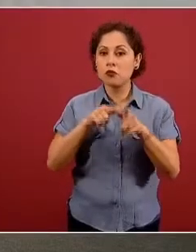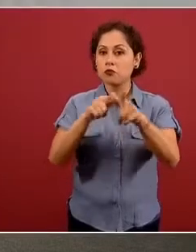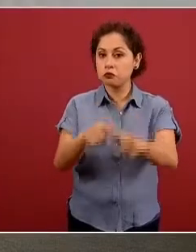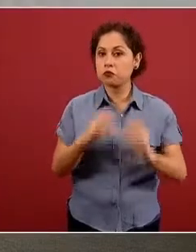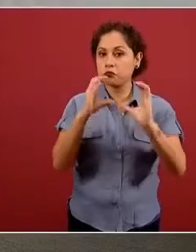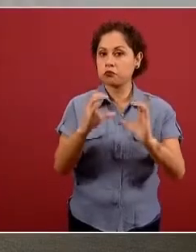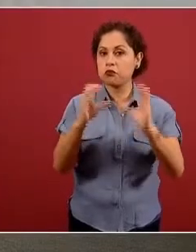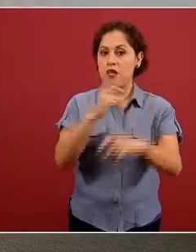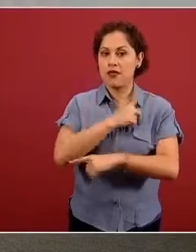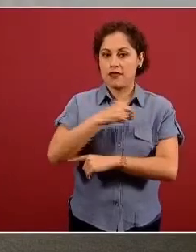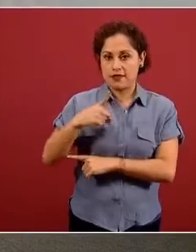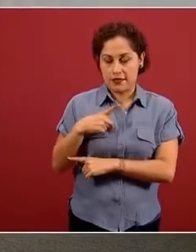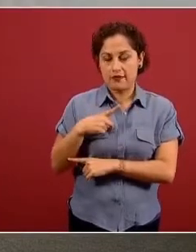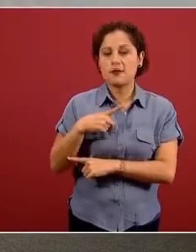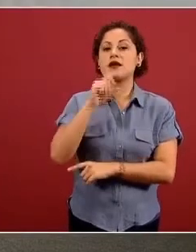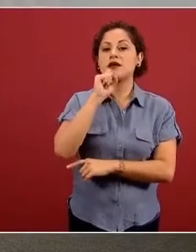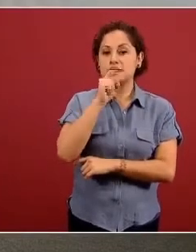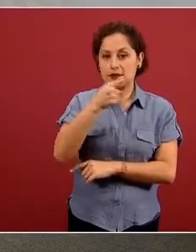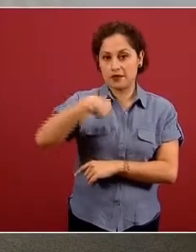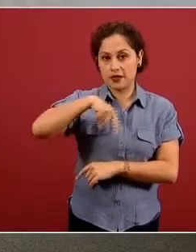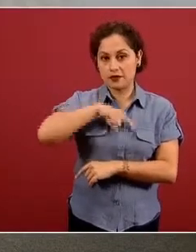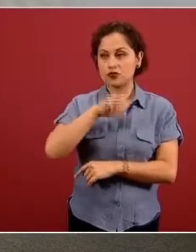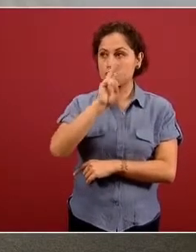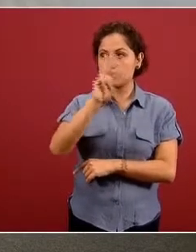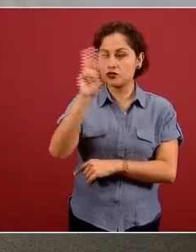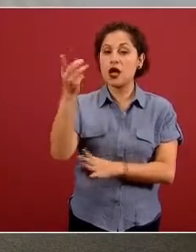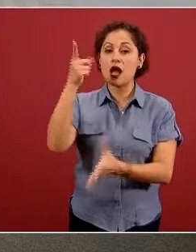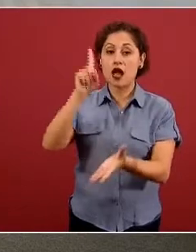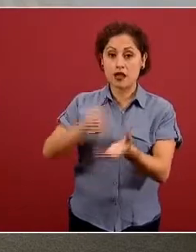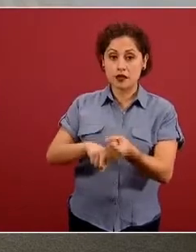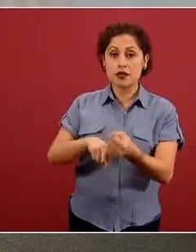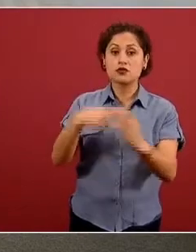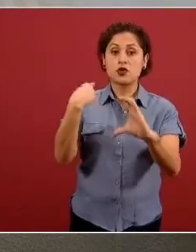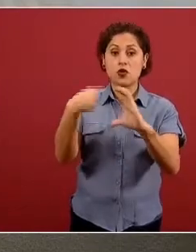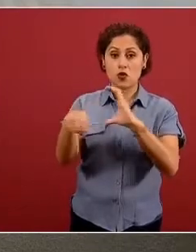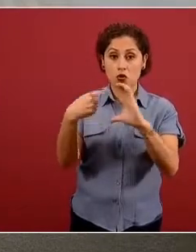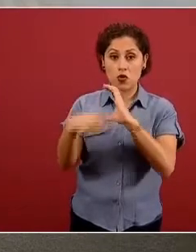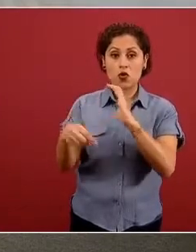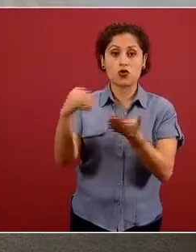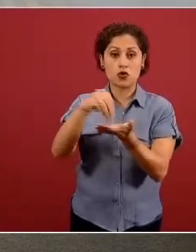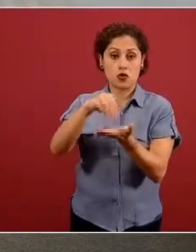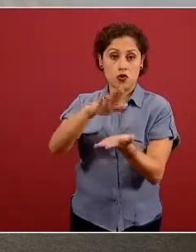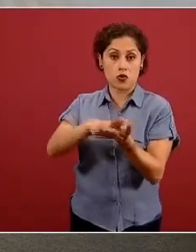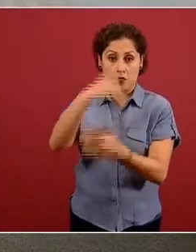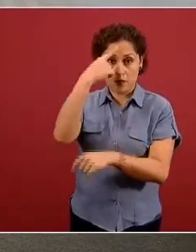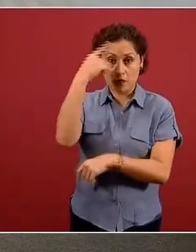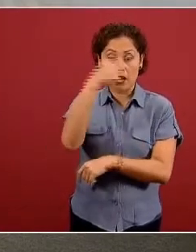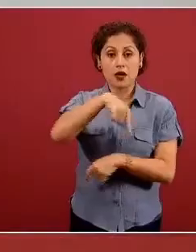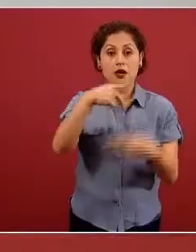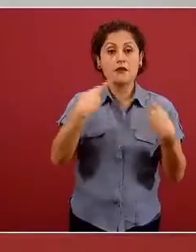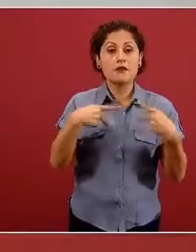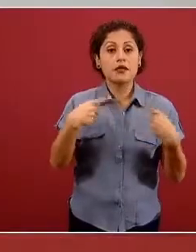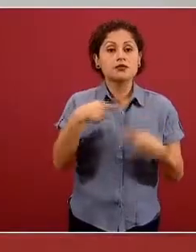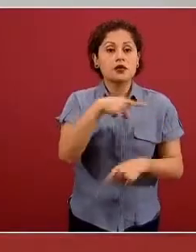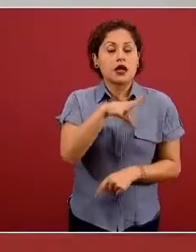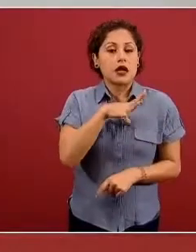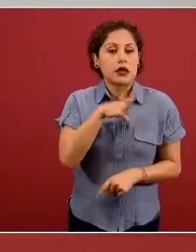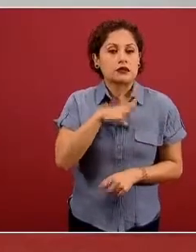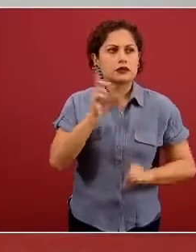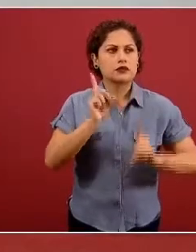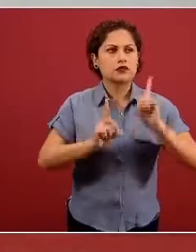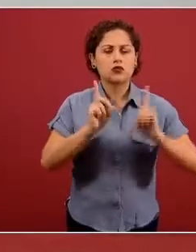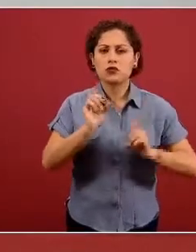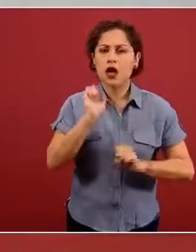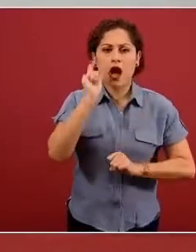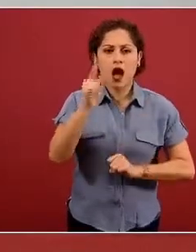hemos puesto un correo electrónico donde las personas nos pueden contactar en caso de que tuviesen cualquier